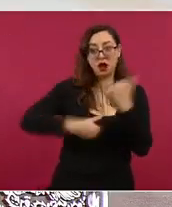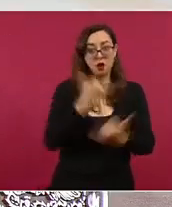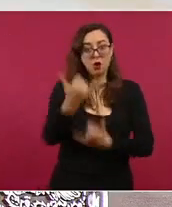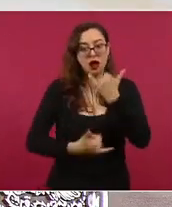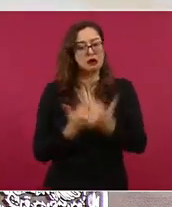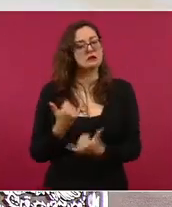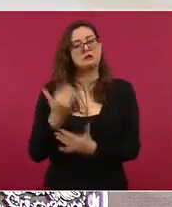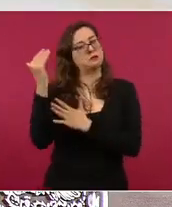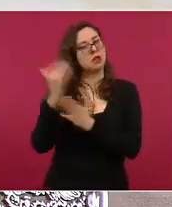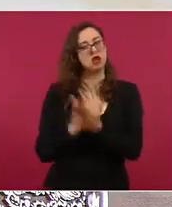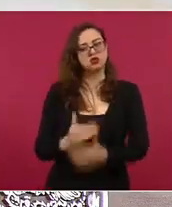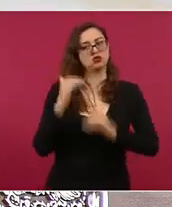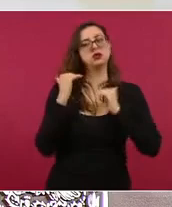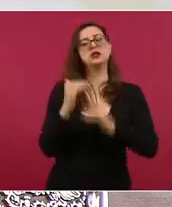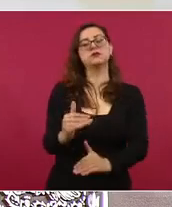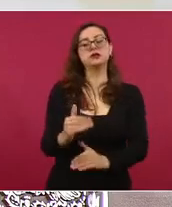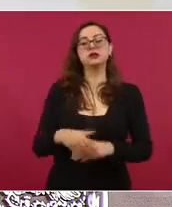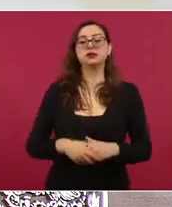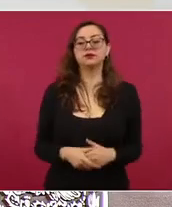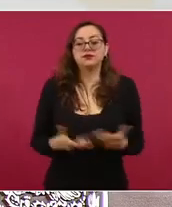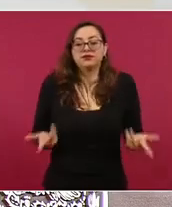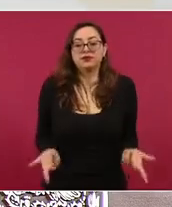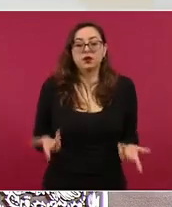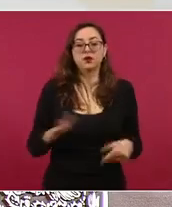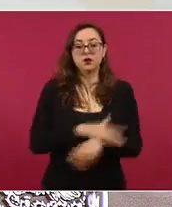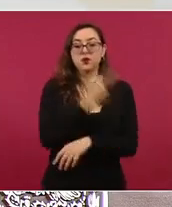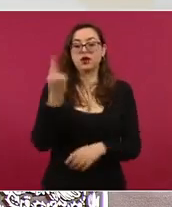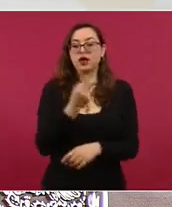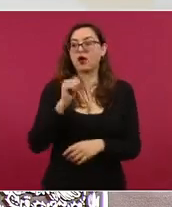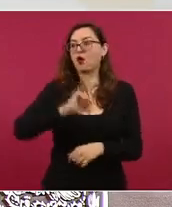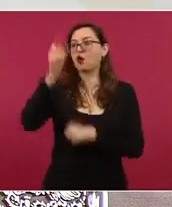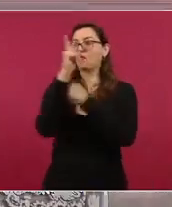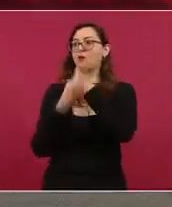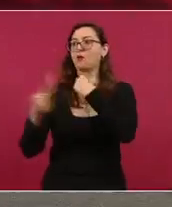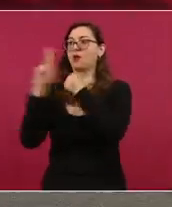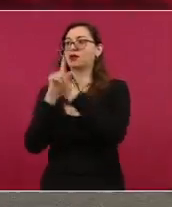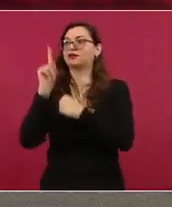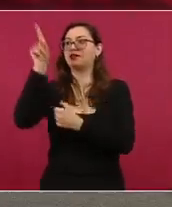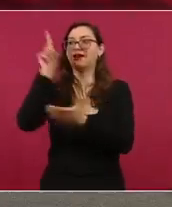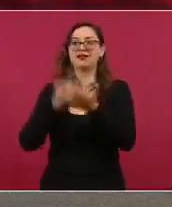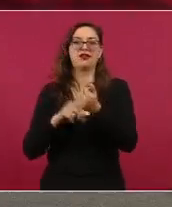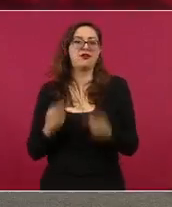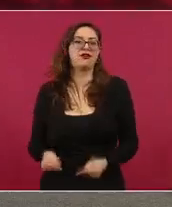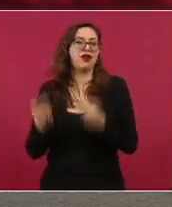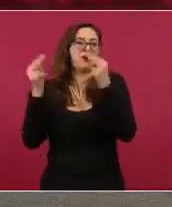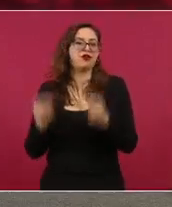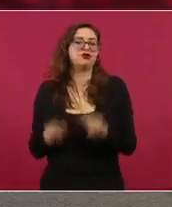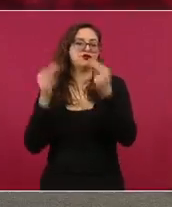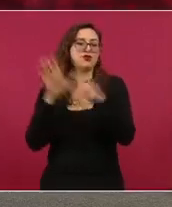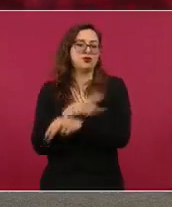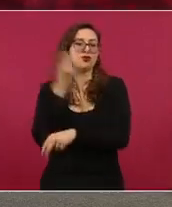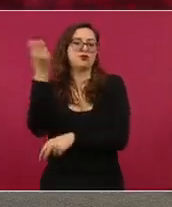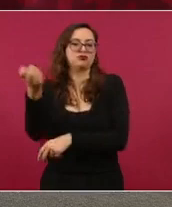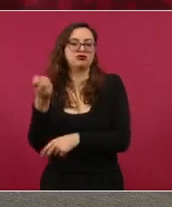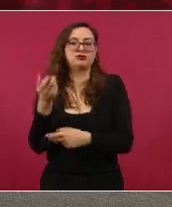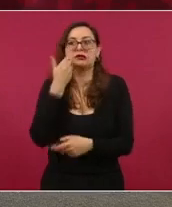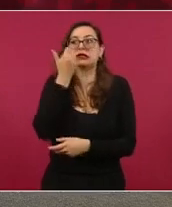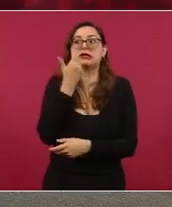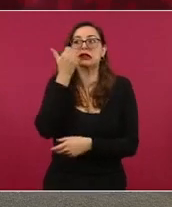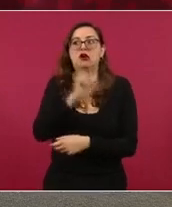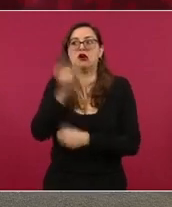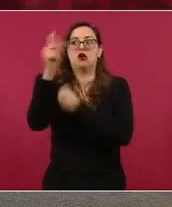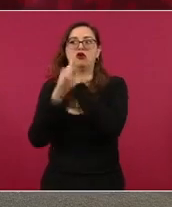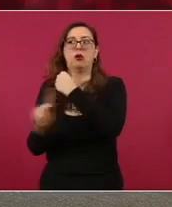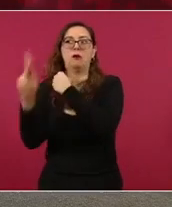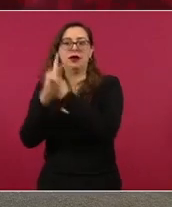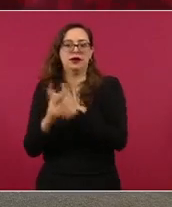oportunidades. Porque aparte en los extranjeros está el negocio, no en los mexicanos. O sea, cuando hacen una compra-venta de un jugador,